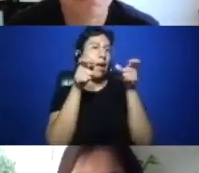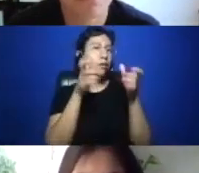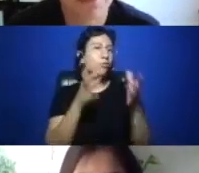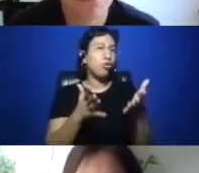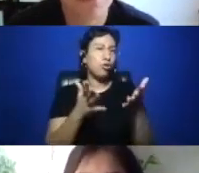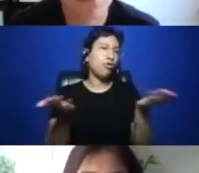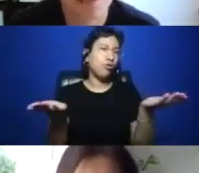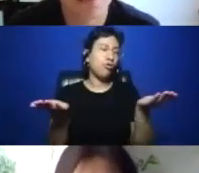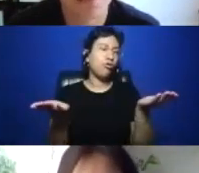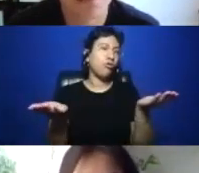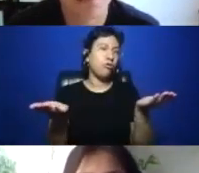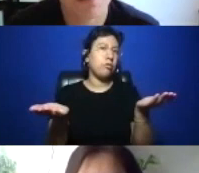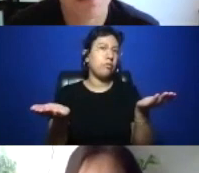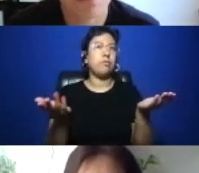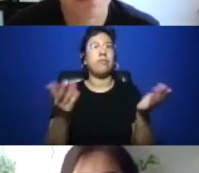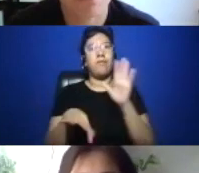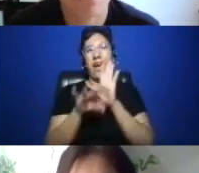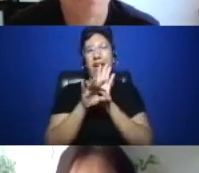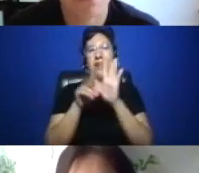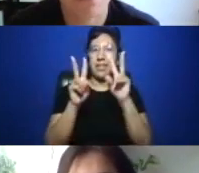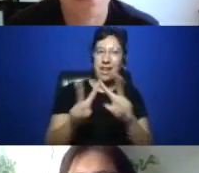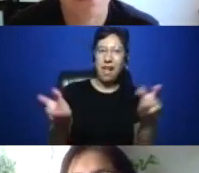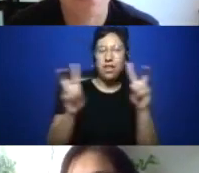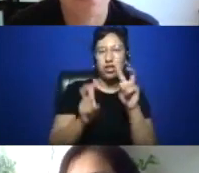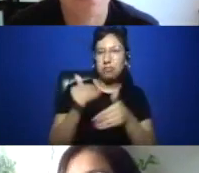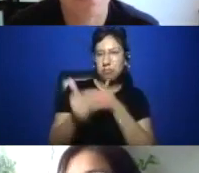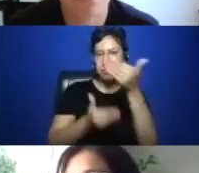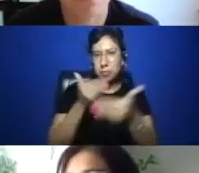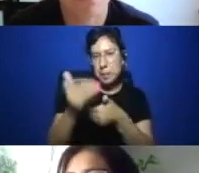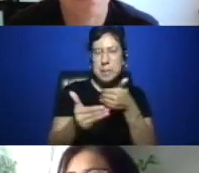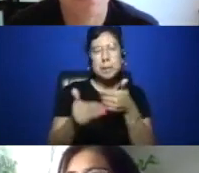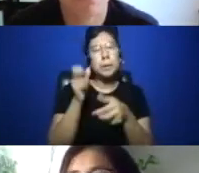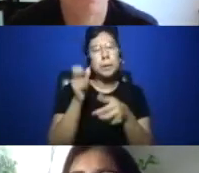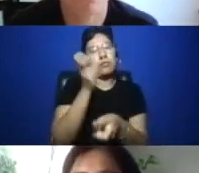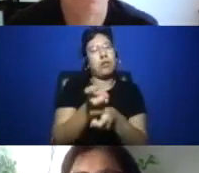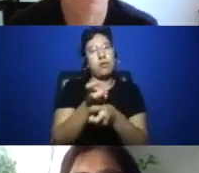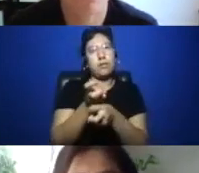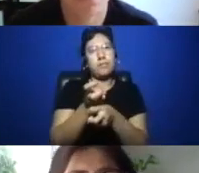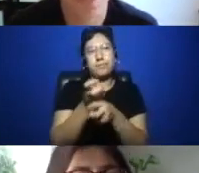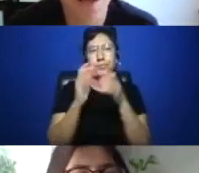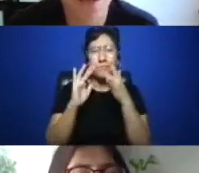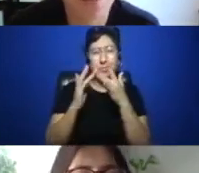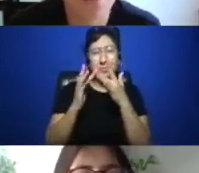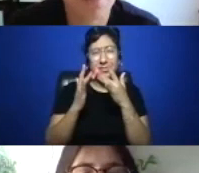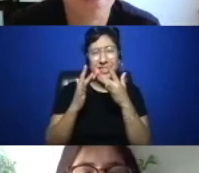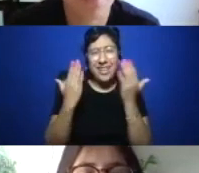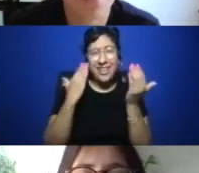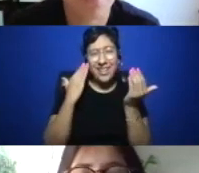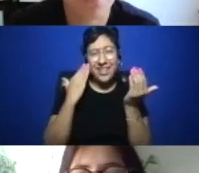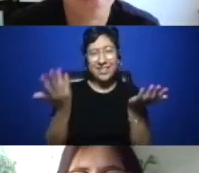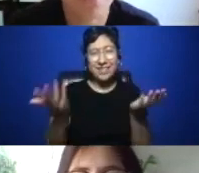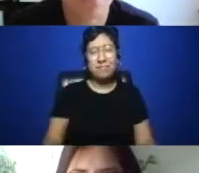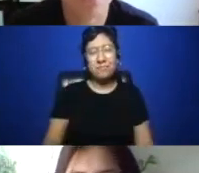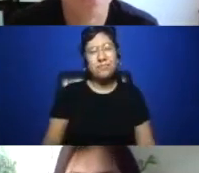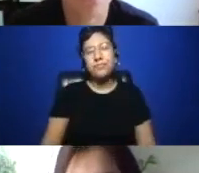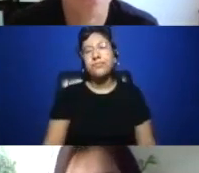quizás podemos aquí aprender a usar, a manejar el, usar la software para manejar contraseñas. Entonces es